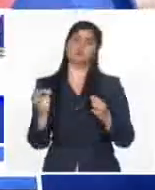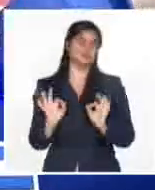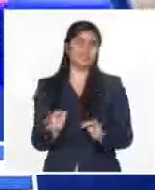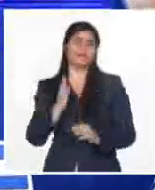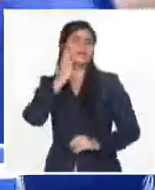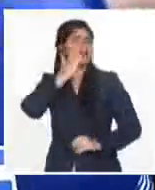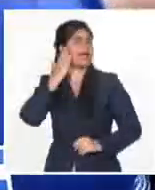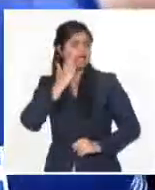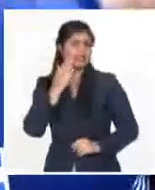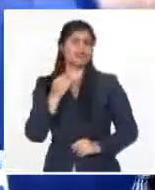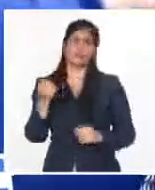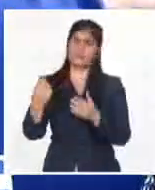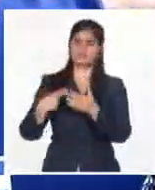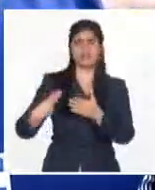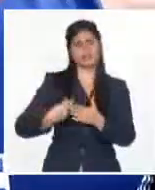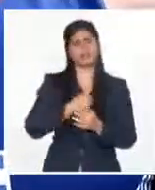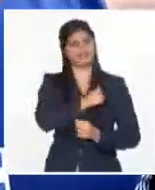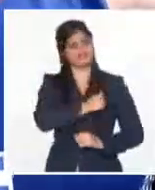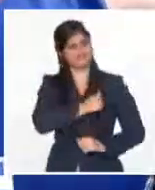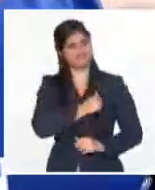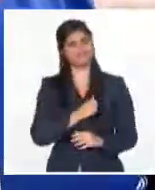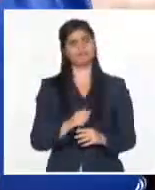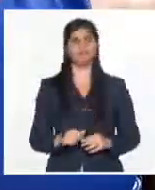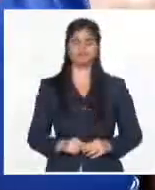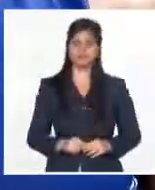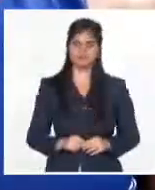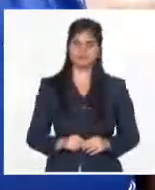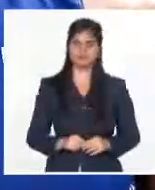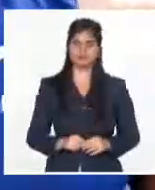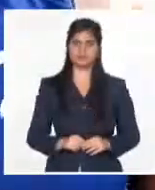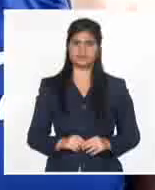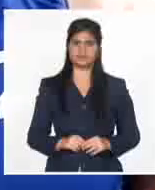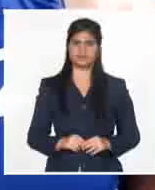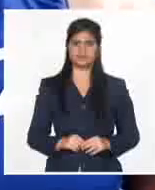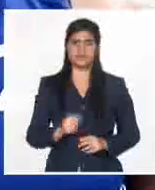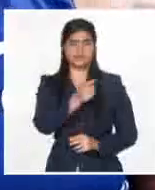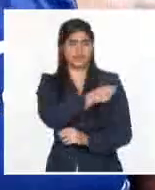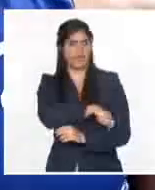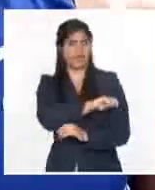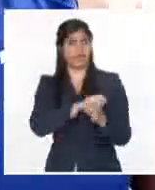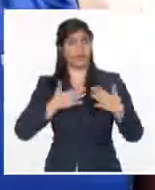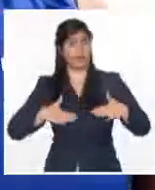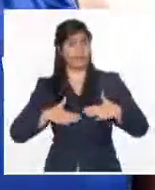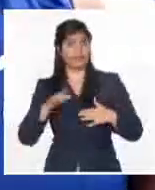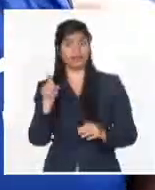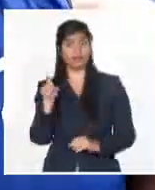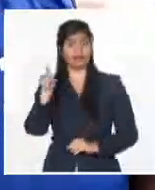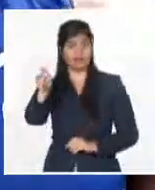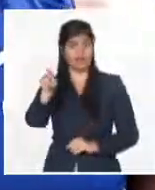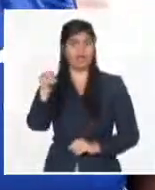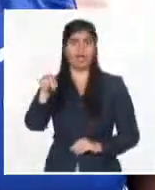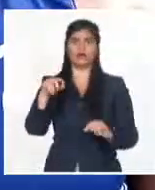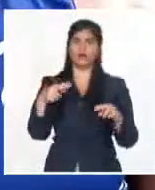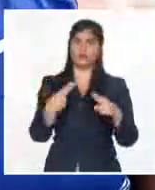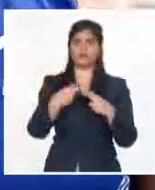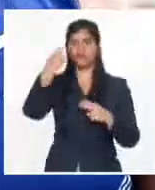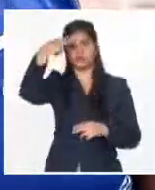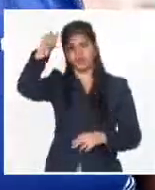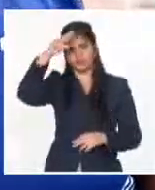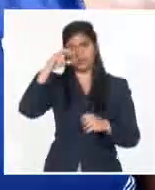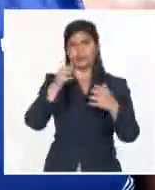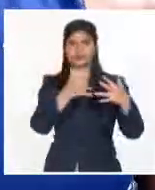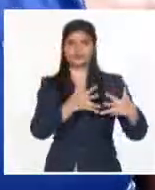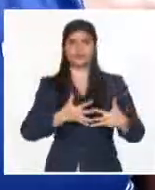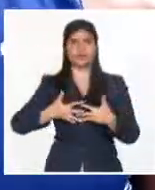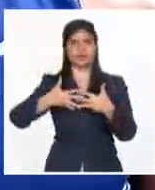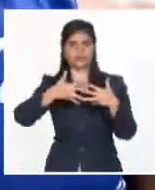es un jugador muy potente. Y bueno, nada, el pueblo de Cuba que nos espera en las semifinales. Ahora vamos a ver el partido de México contra Estados Unidos